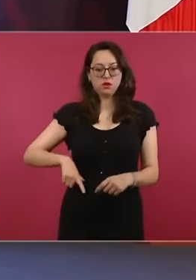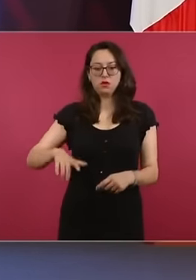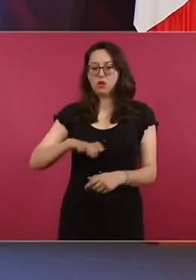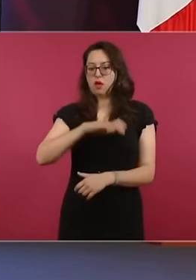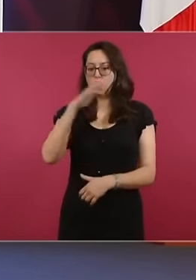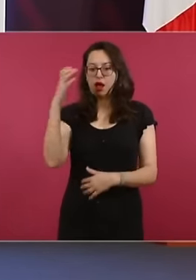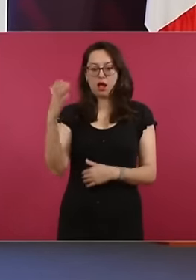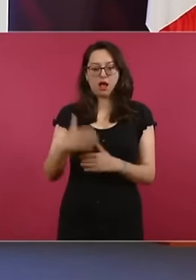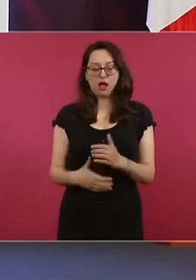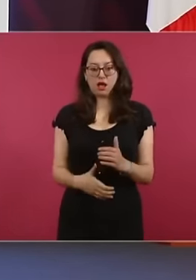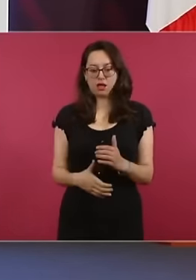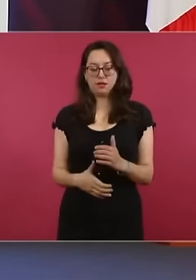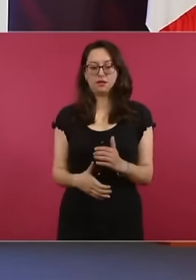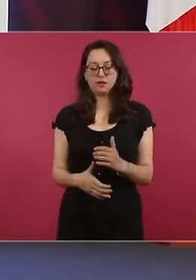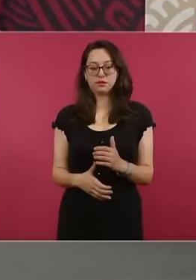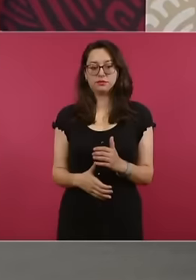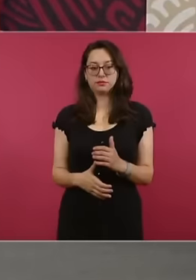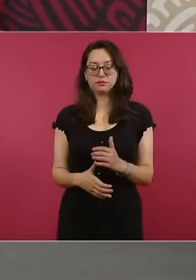24 y